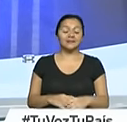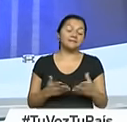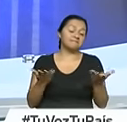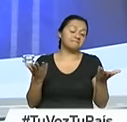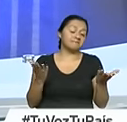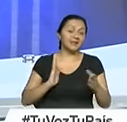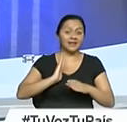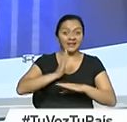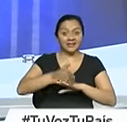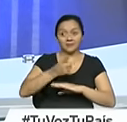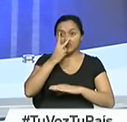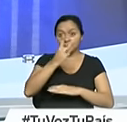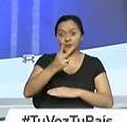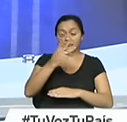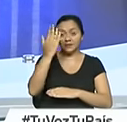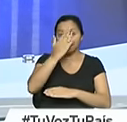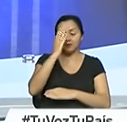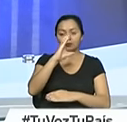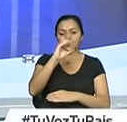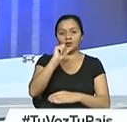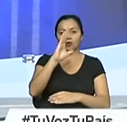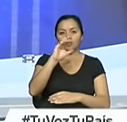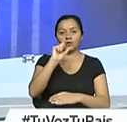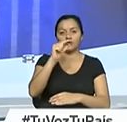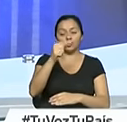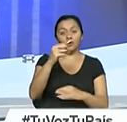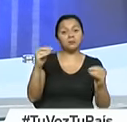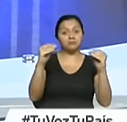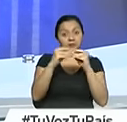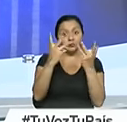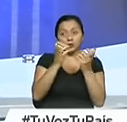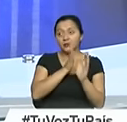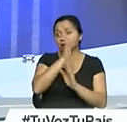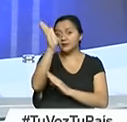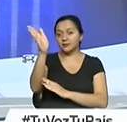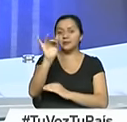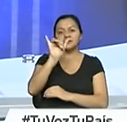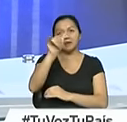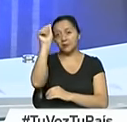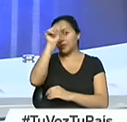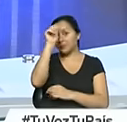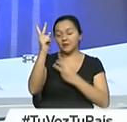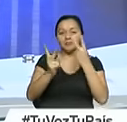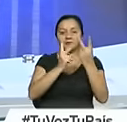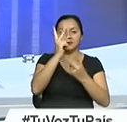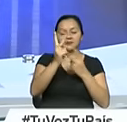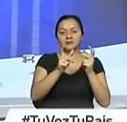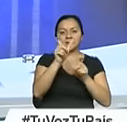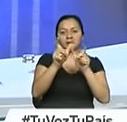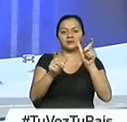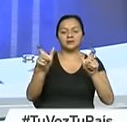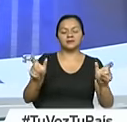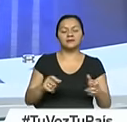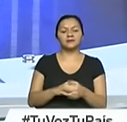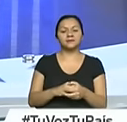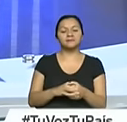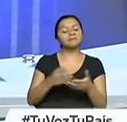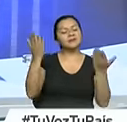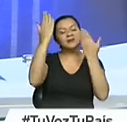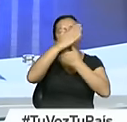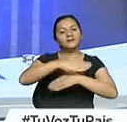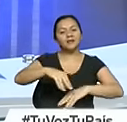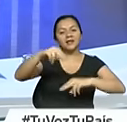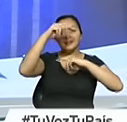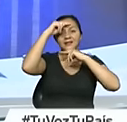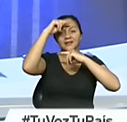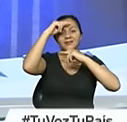Seguramente después de ver este reportaje, Cocotoj será uno de los destinos este fin de semana, seguramente de muchos de ustedes. Y es así como llegamos